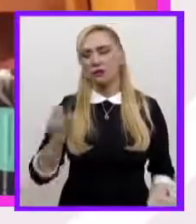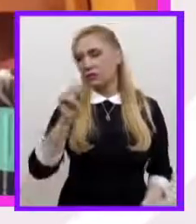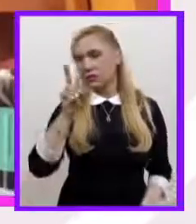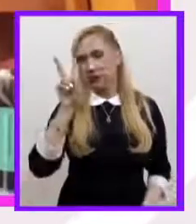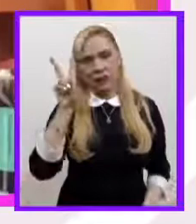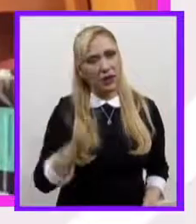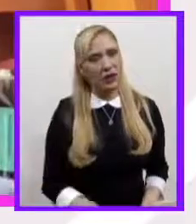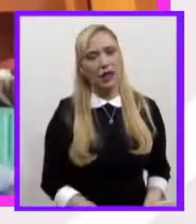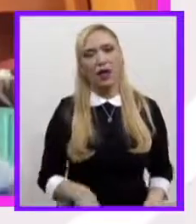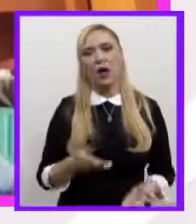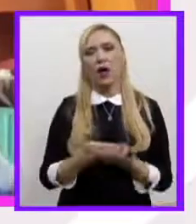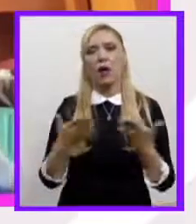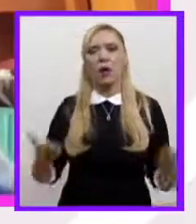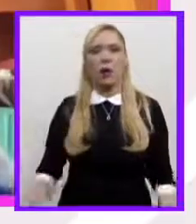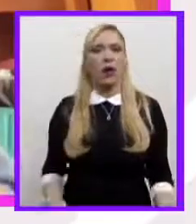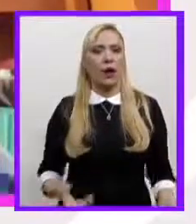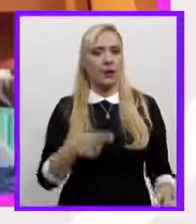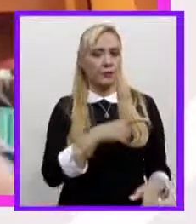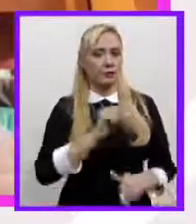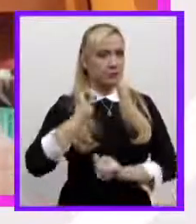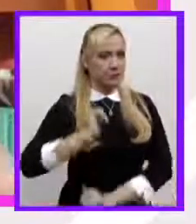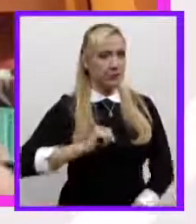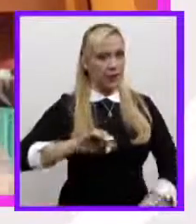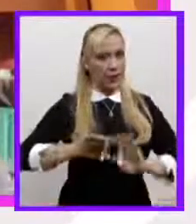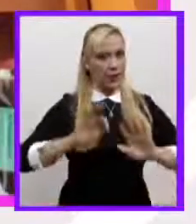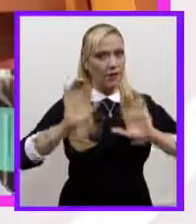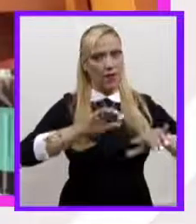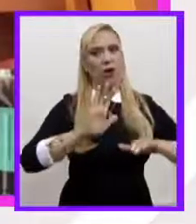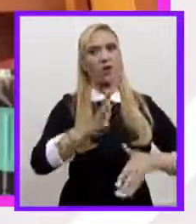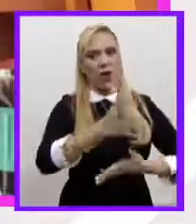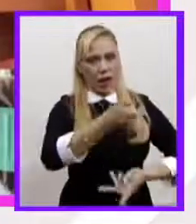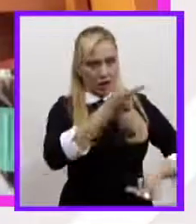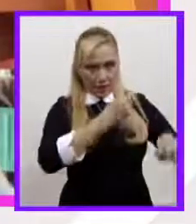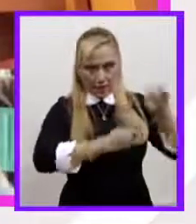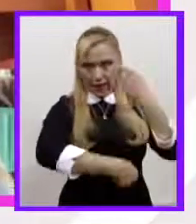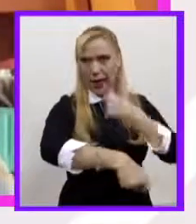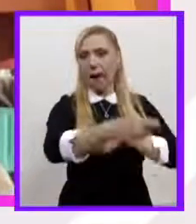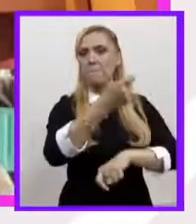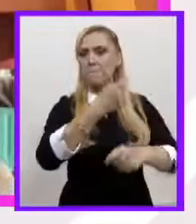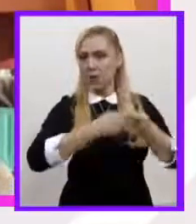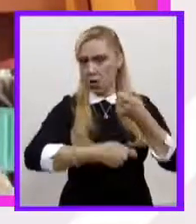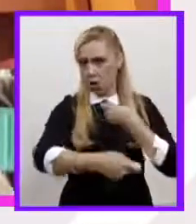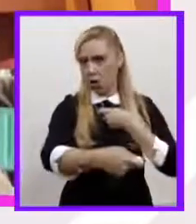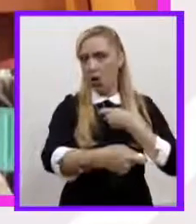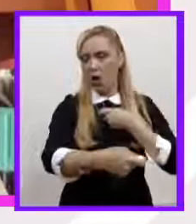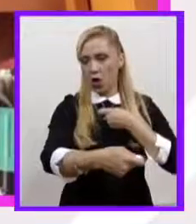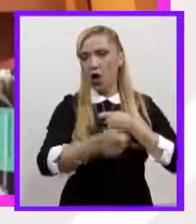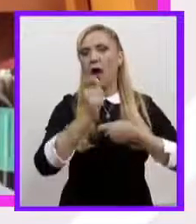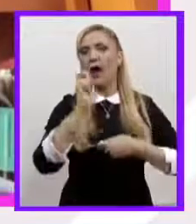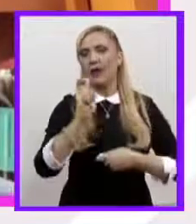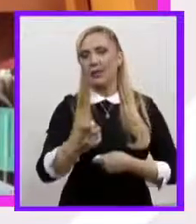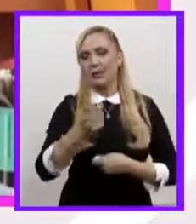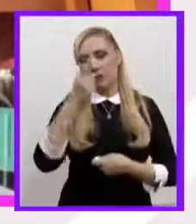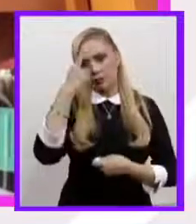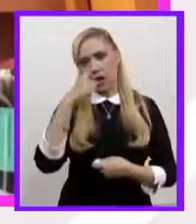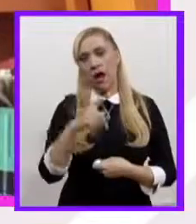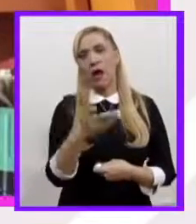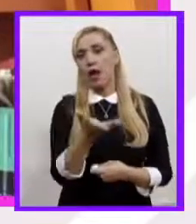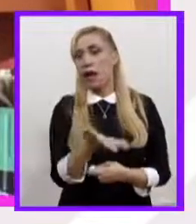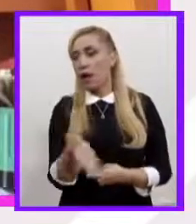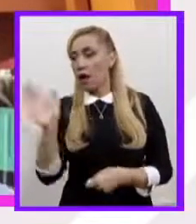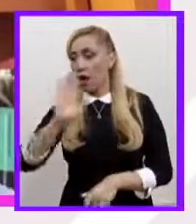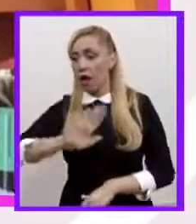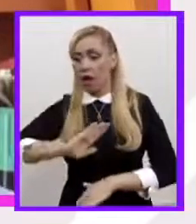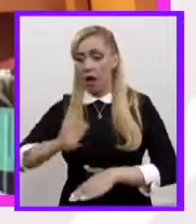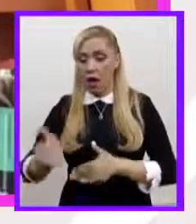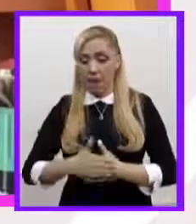efectivamente con la Secretaría del Trabajo, justo tenemos un intercambio ahí, sobre todo en estos casos de despido por embarazo